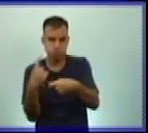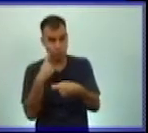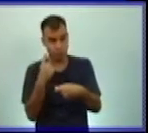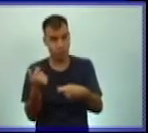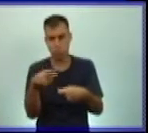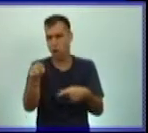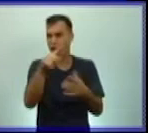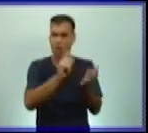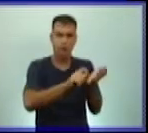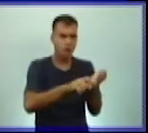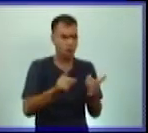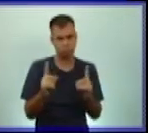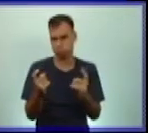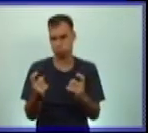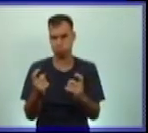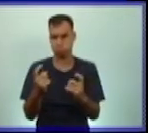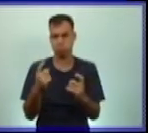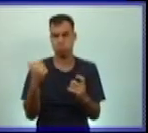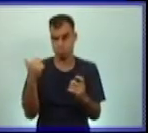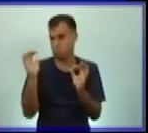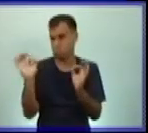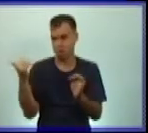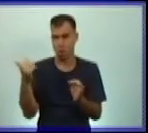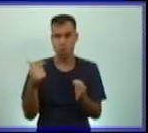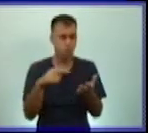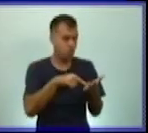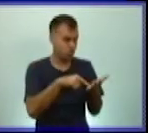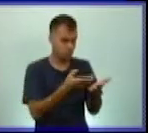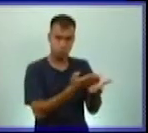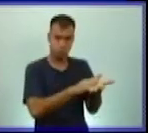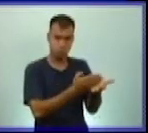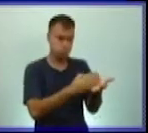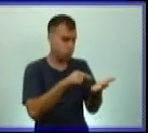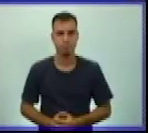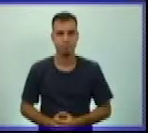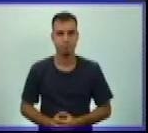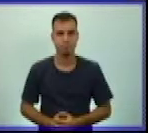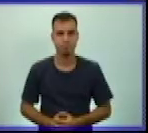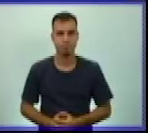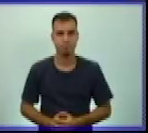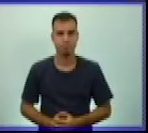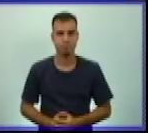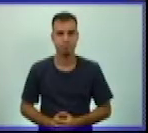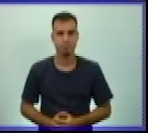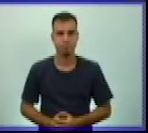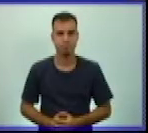copien, está en el recuadro del libro de texto de la página 54.